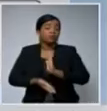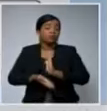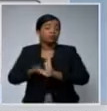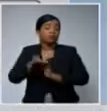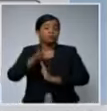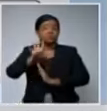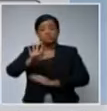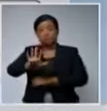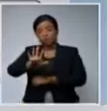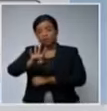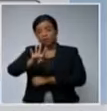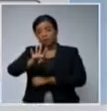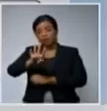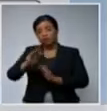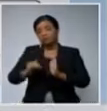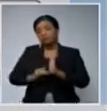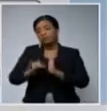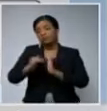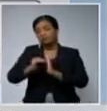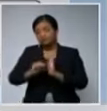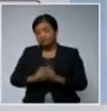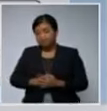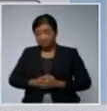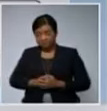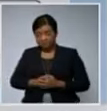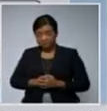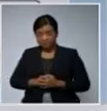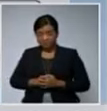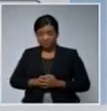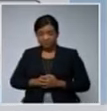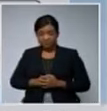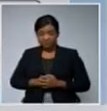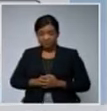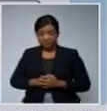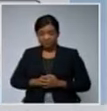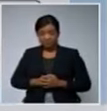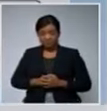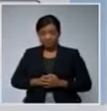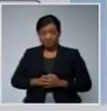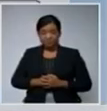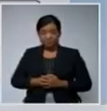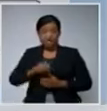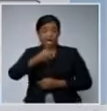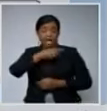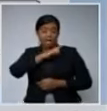creo que no, que quizás pasado mañana. Y ayer fallecen